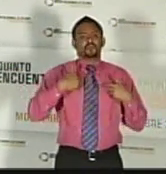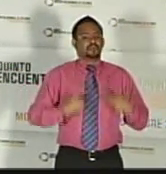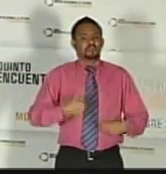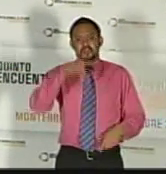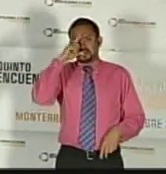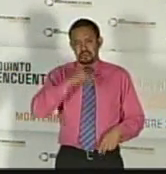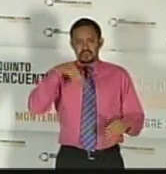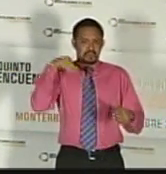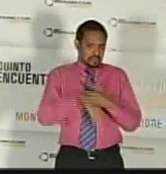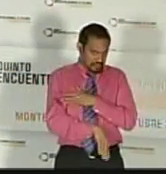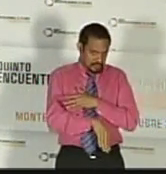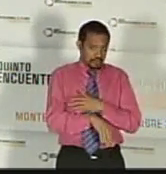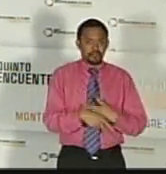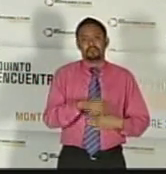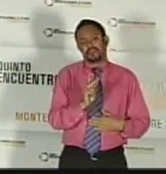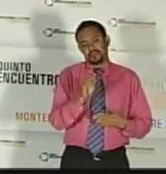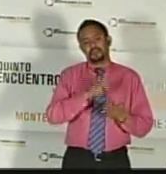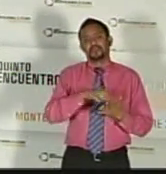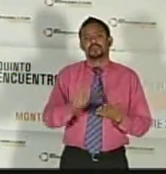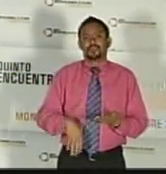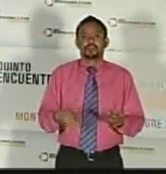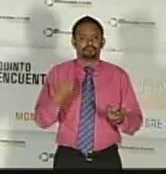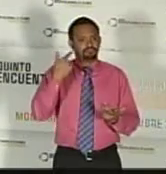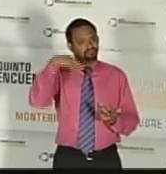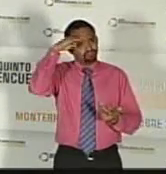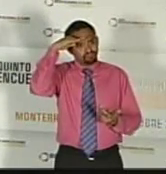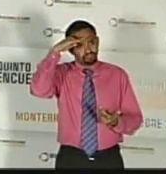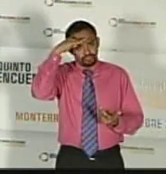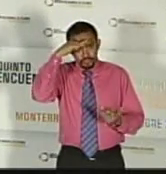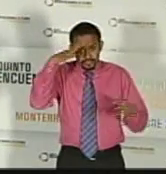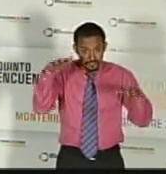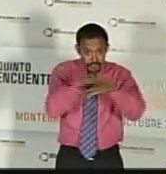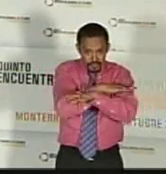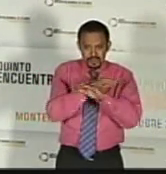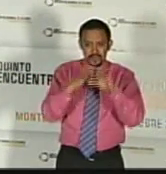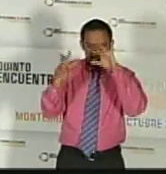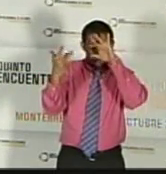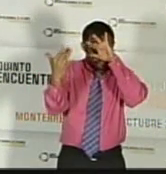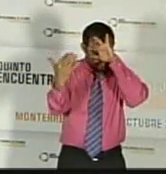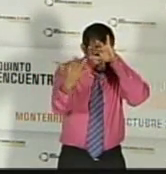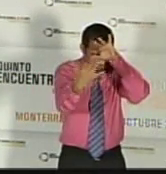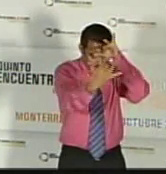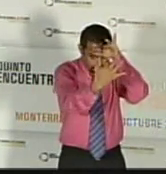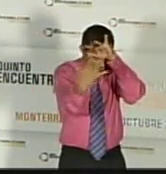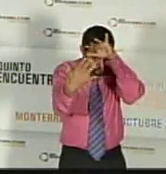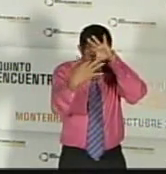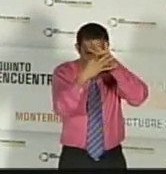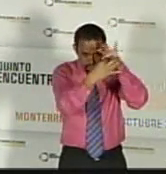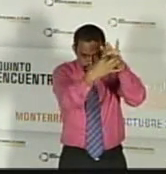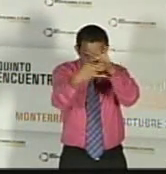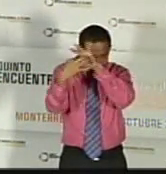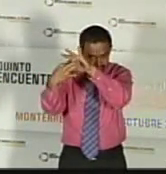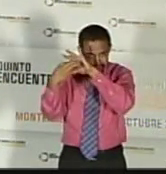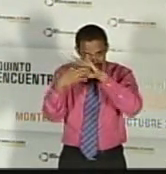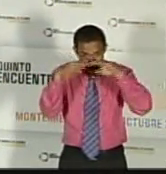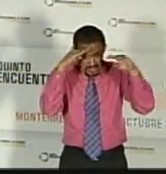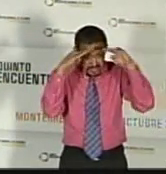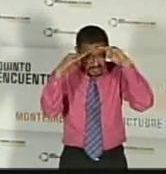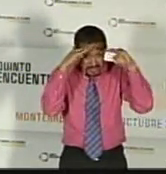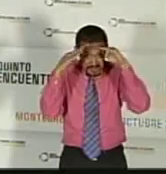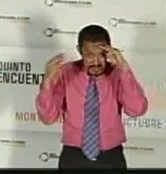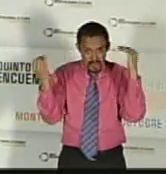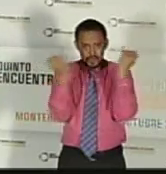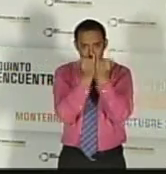Pero ¿qué tal si cambiamos de mente, interconectándonos y creando y viendo y